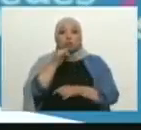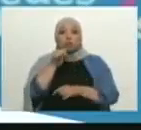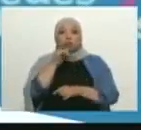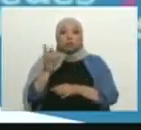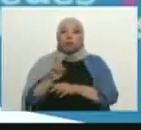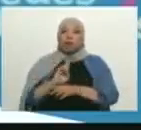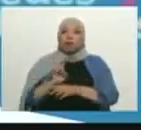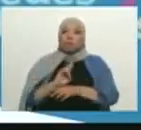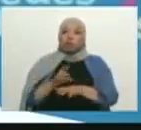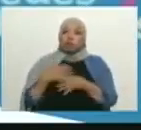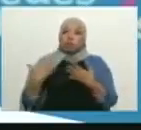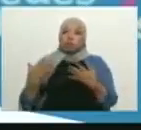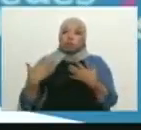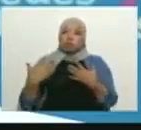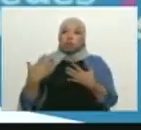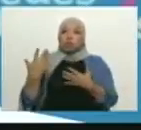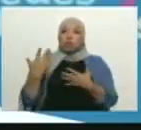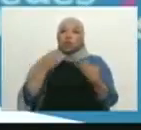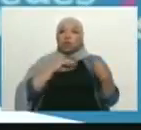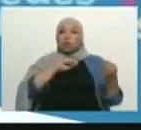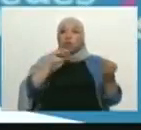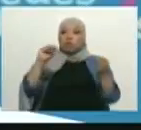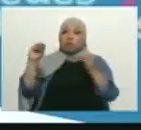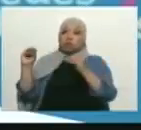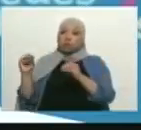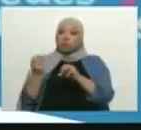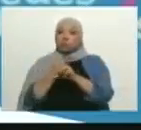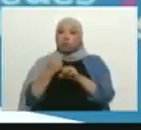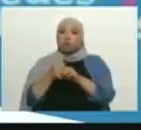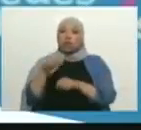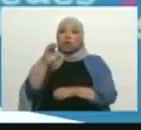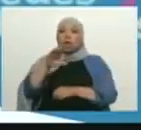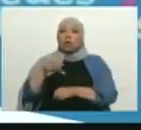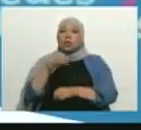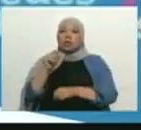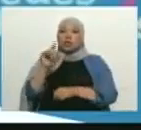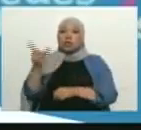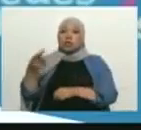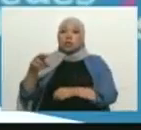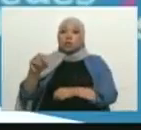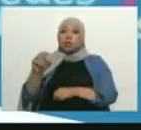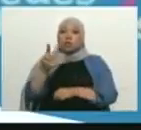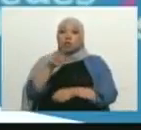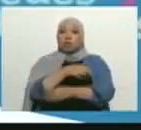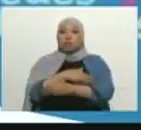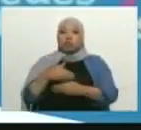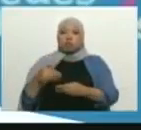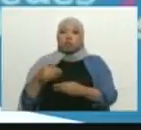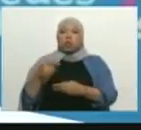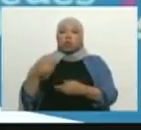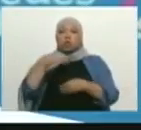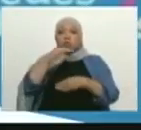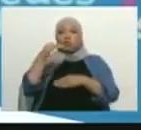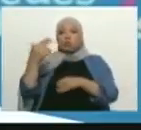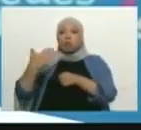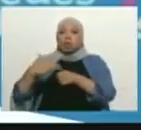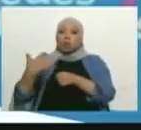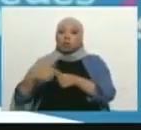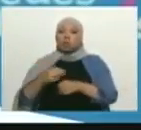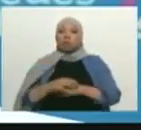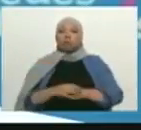rápidamente se llamaba CITGO, epa CITGO, mándame 3 millones de barriles de gasolina.